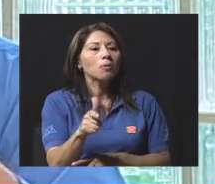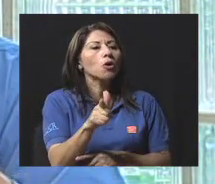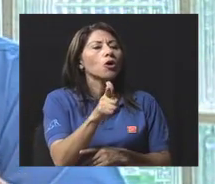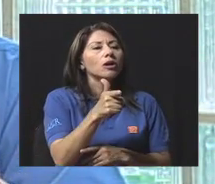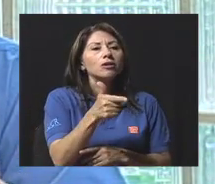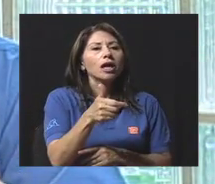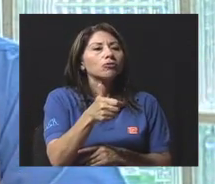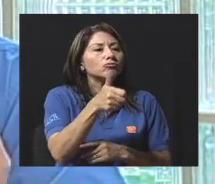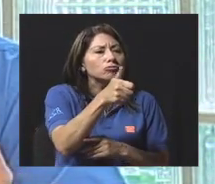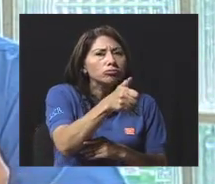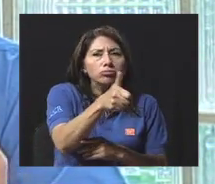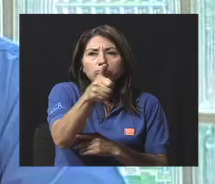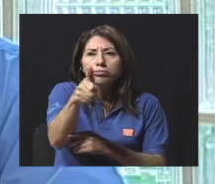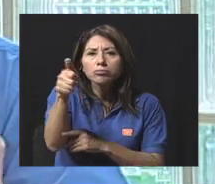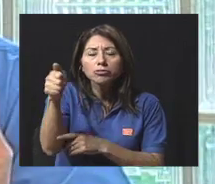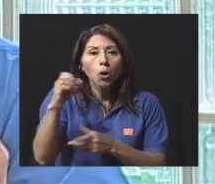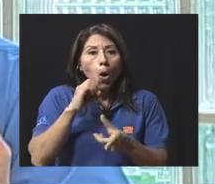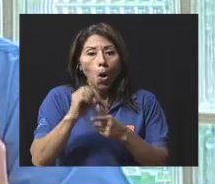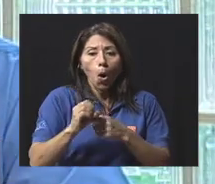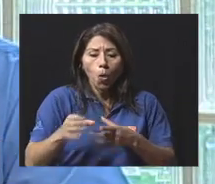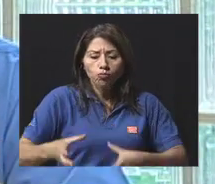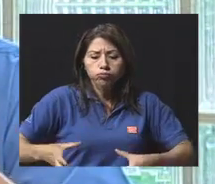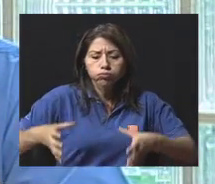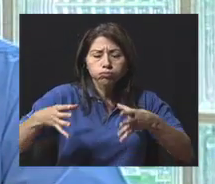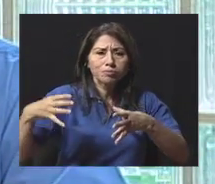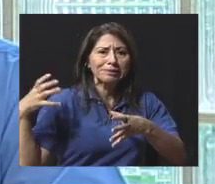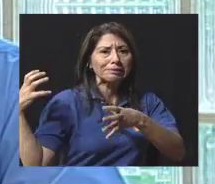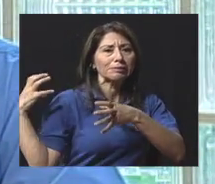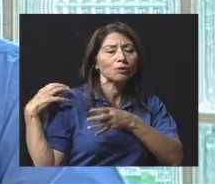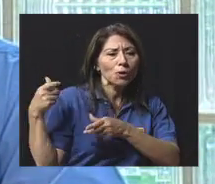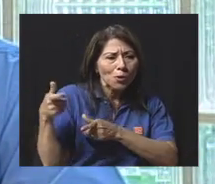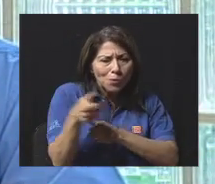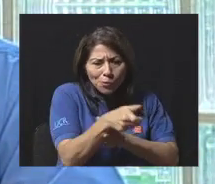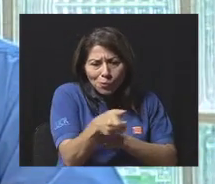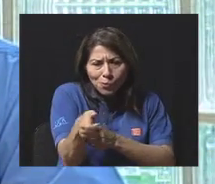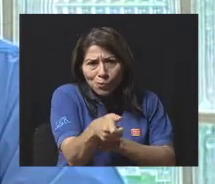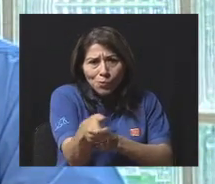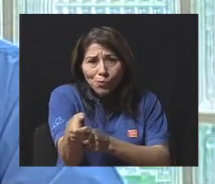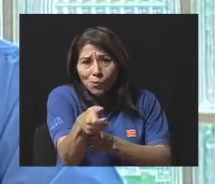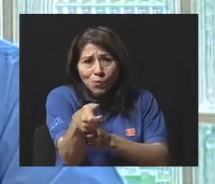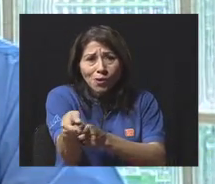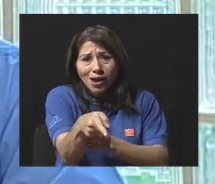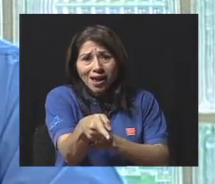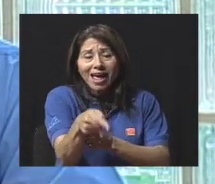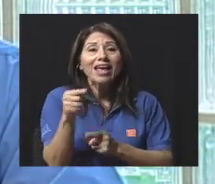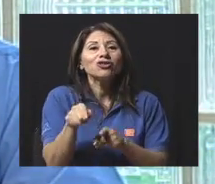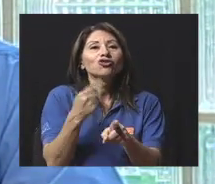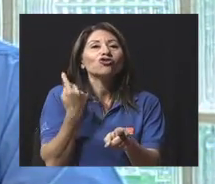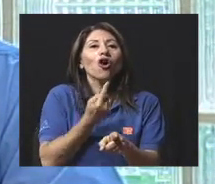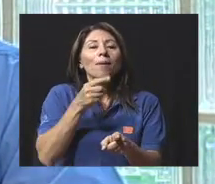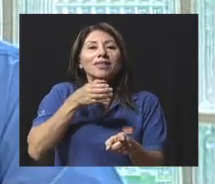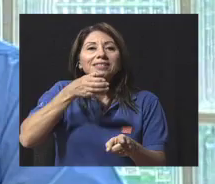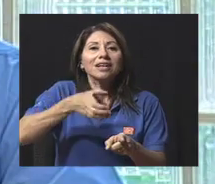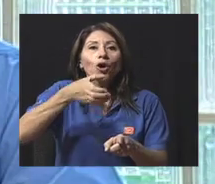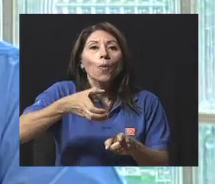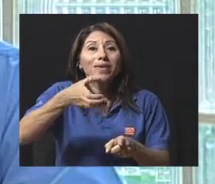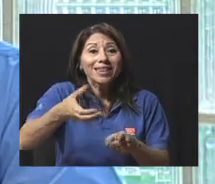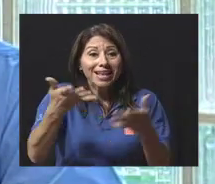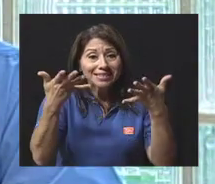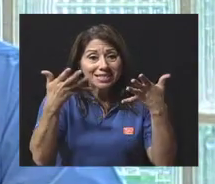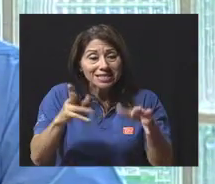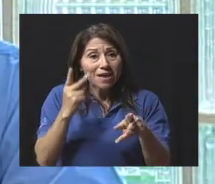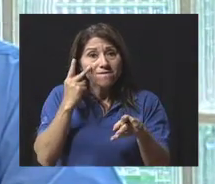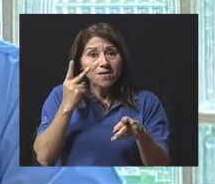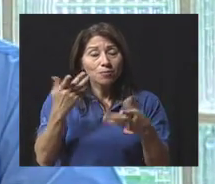eh protectora contra la diseminación de mosquitos solamente se recomienda en Casos de que haya transmisión activa de la